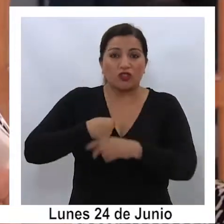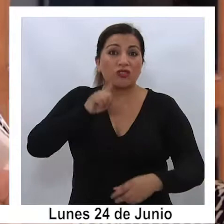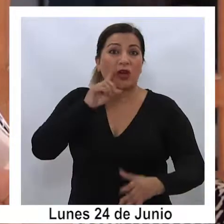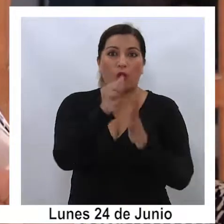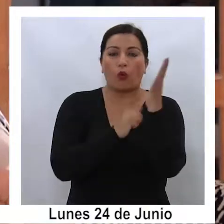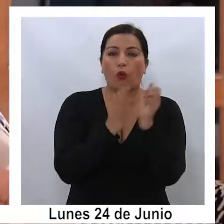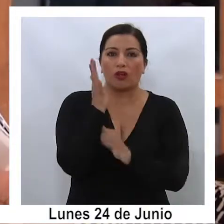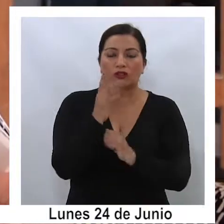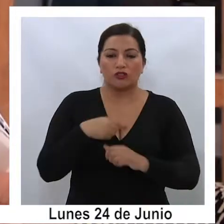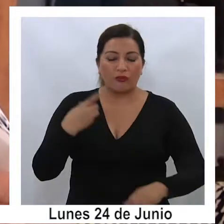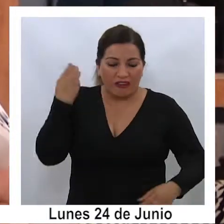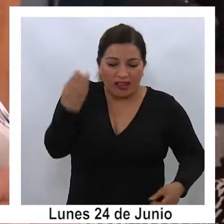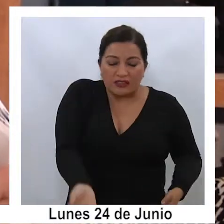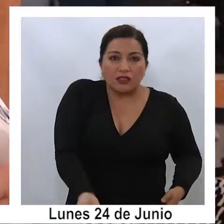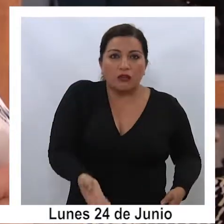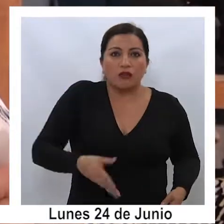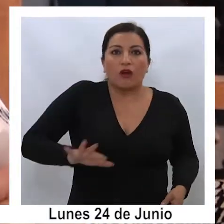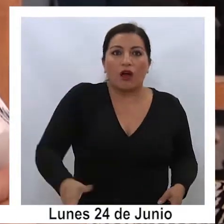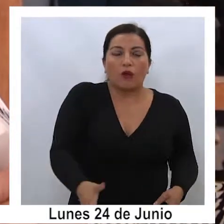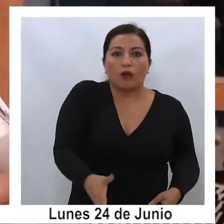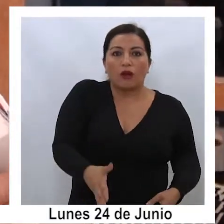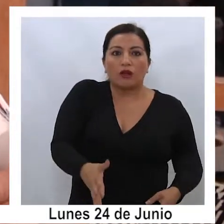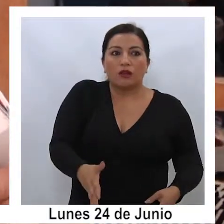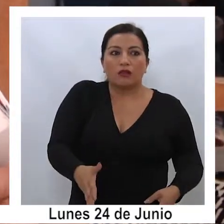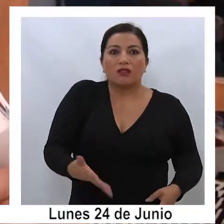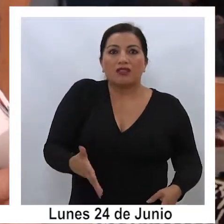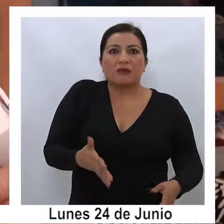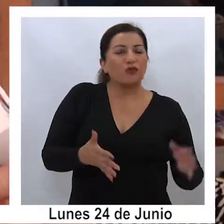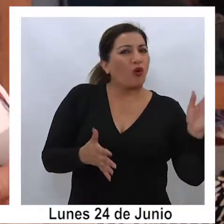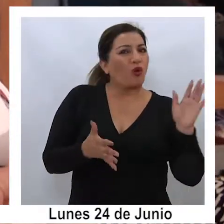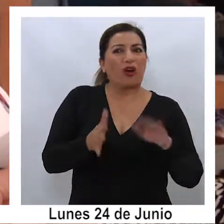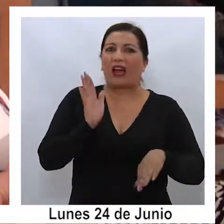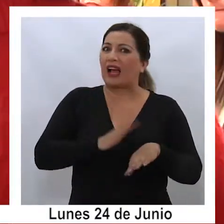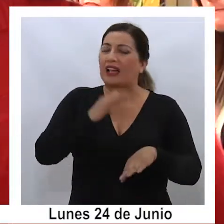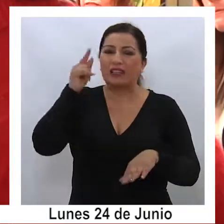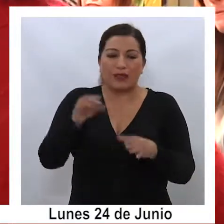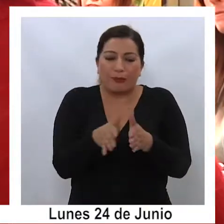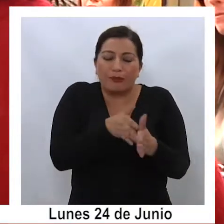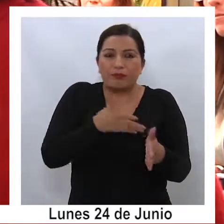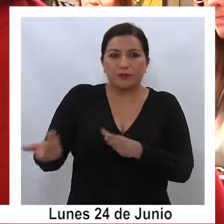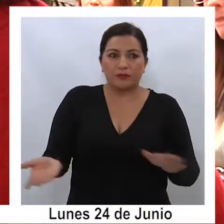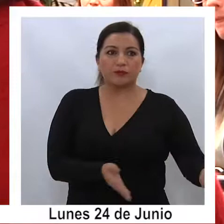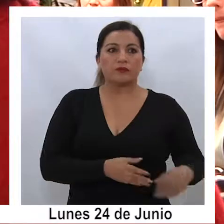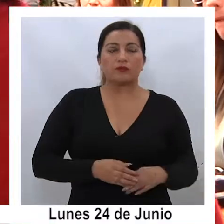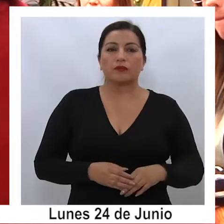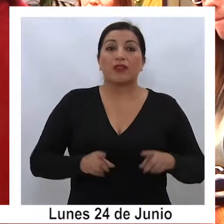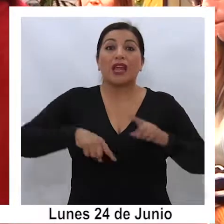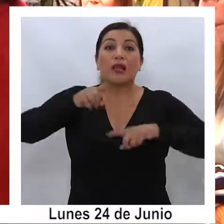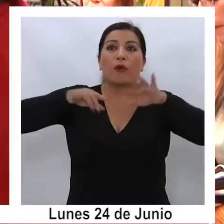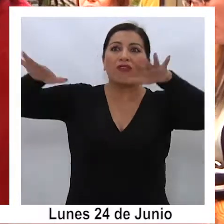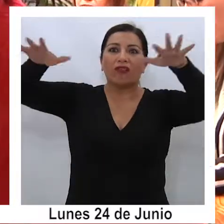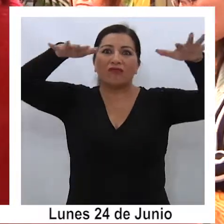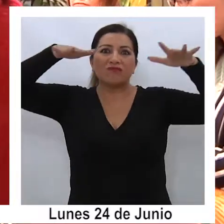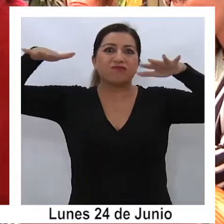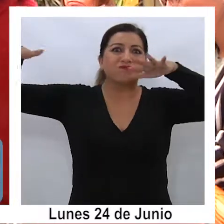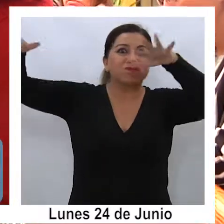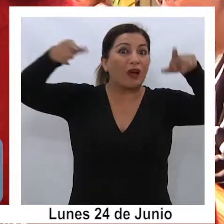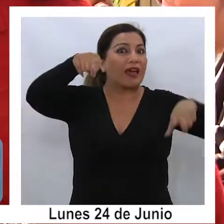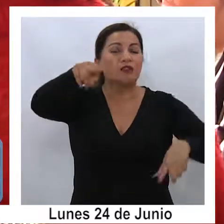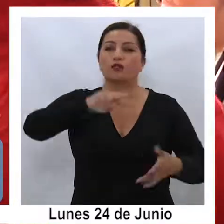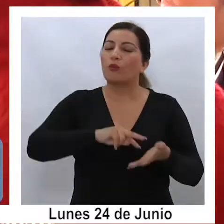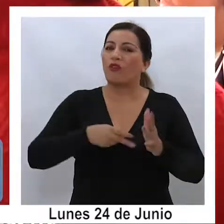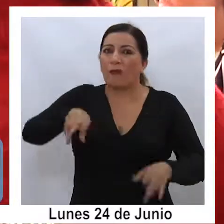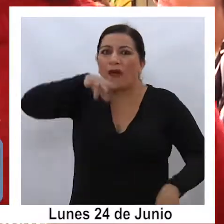pero a mí se me cayó algo y yo lo fui a rescatar y el agua pasó y me quemó inmediatamente la piel. Que el polvo en suspensión en sí va a traer consecuencias.